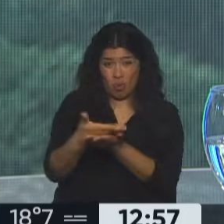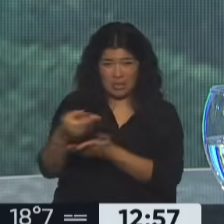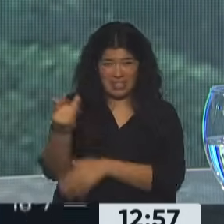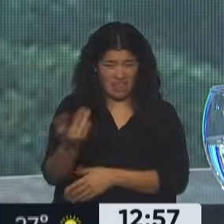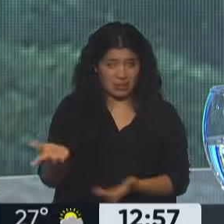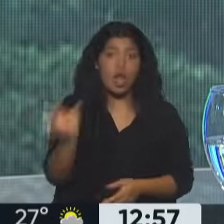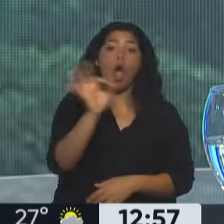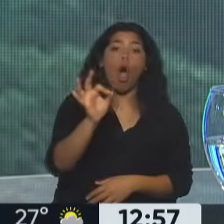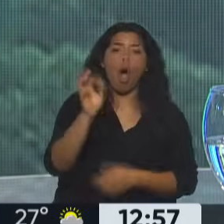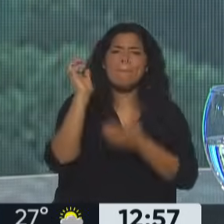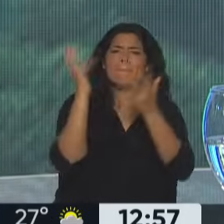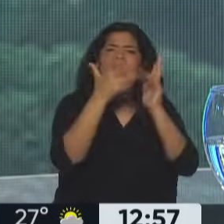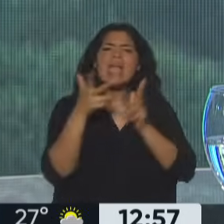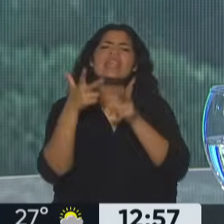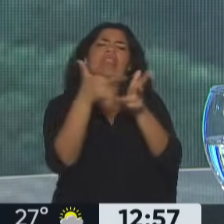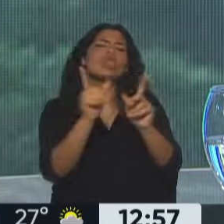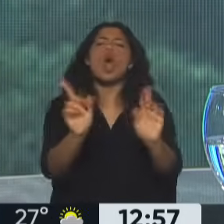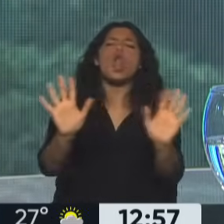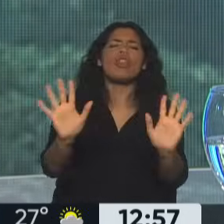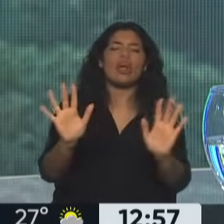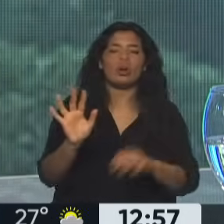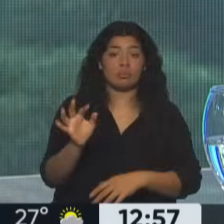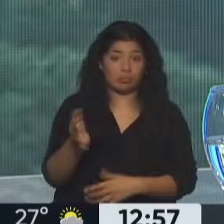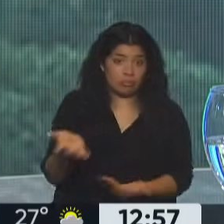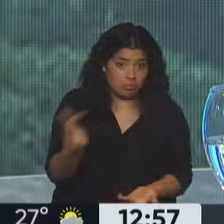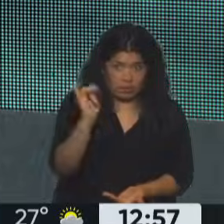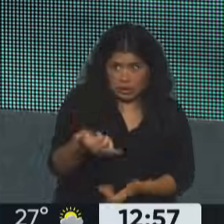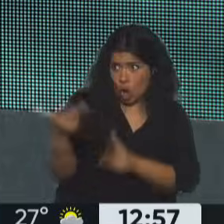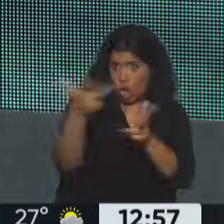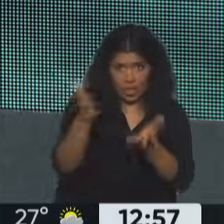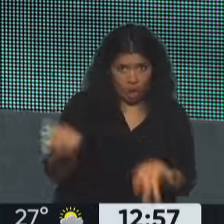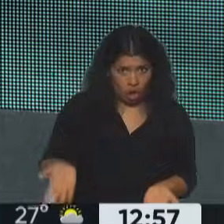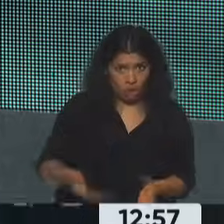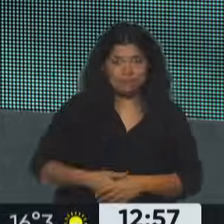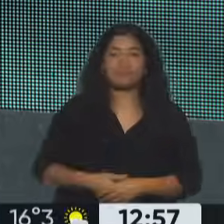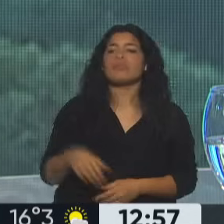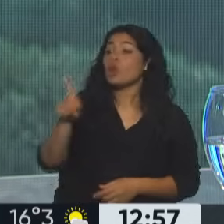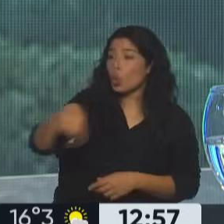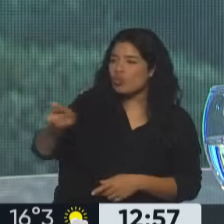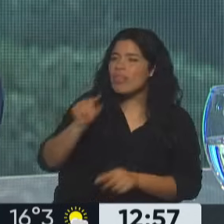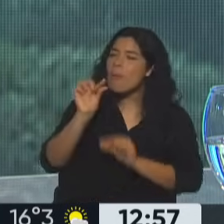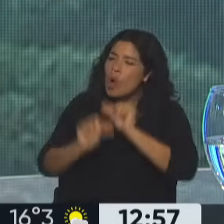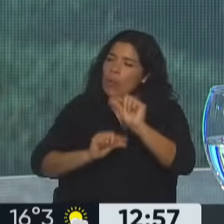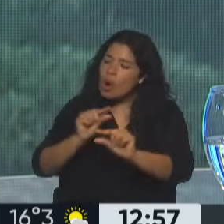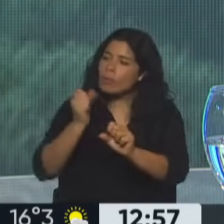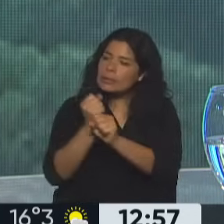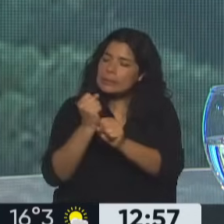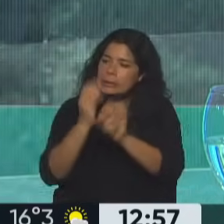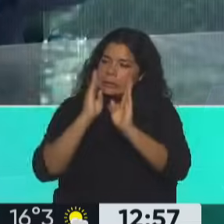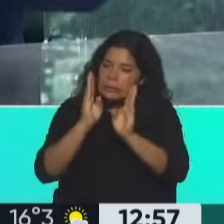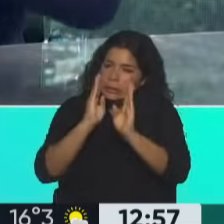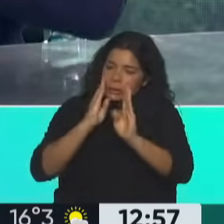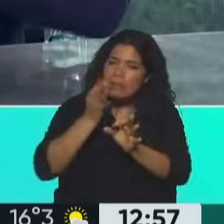dijo claro entonces bueno otro muchacho están trabajando ustedes decimos bueno a ver